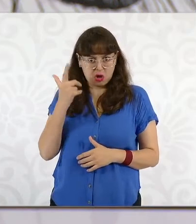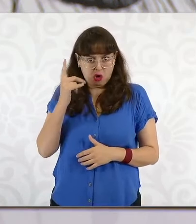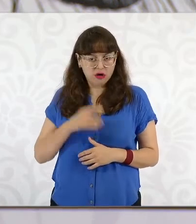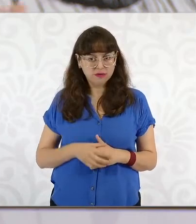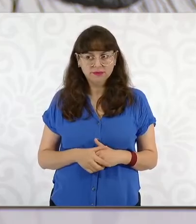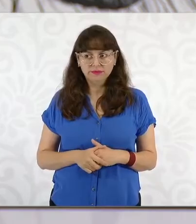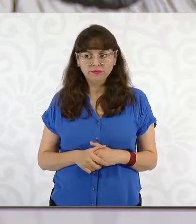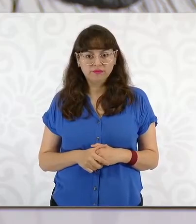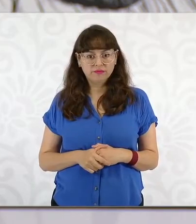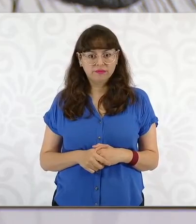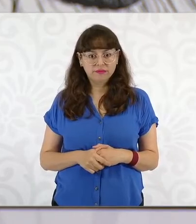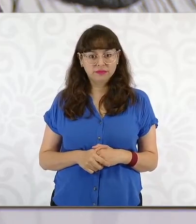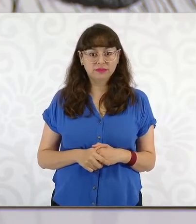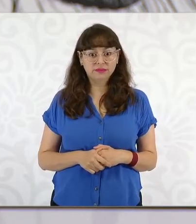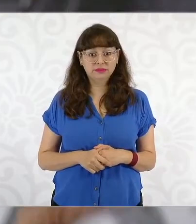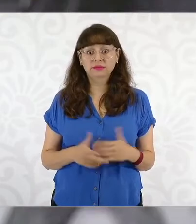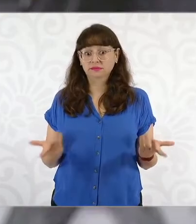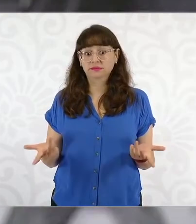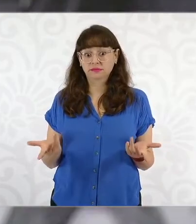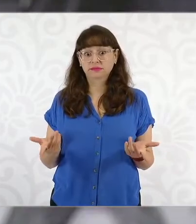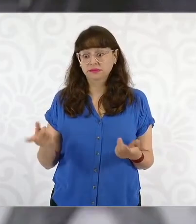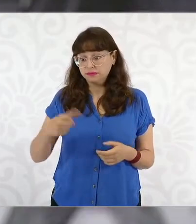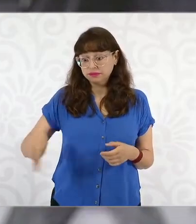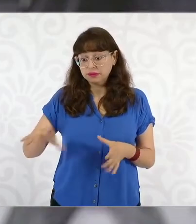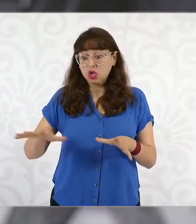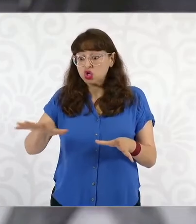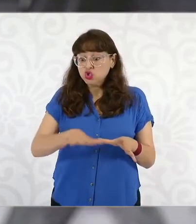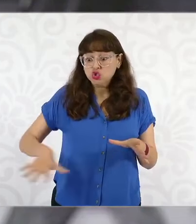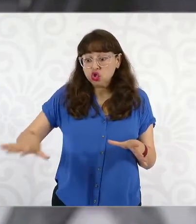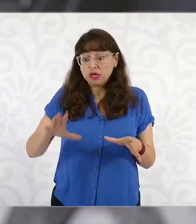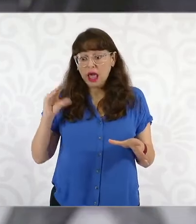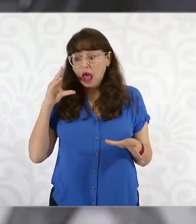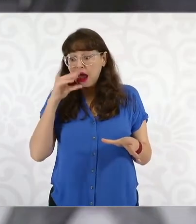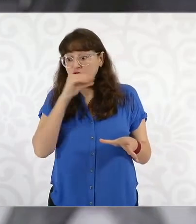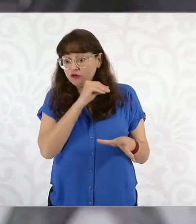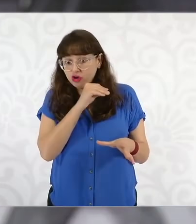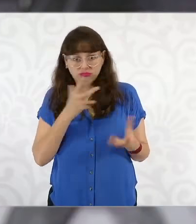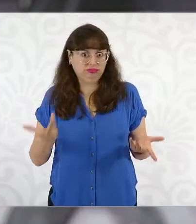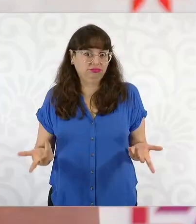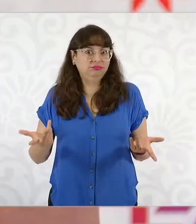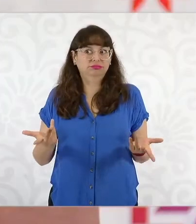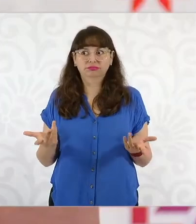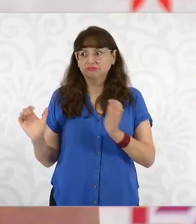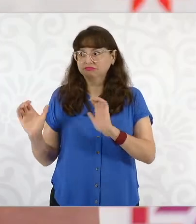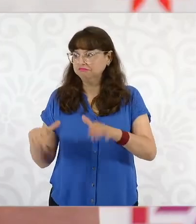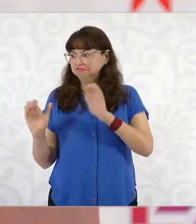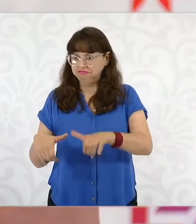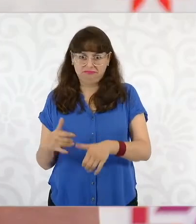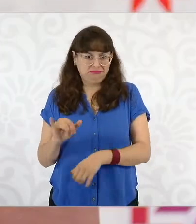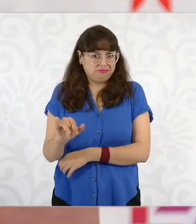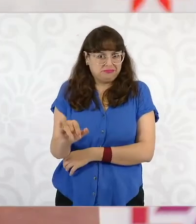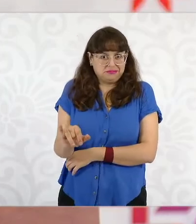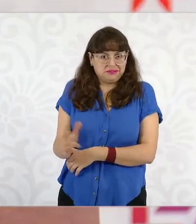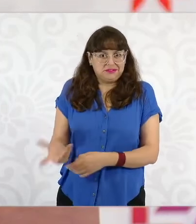Y la probabilidad de que muchos de ellos sean afros, porque es una zona afromexicana, pues es muy alta, ¿no? Entonces, no